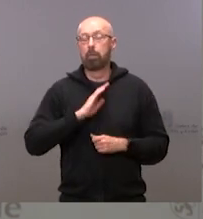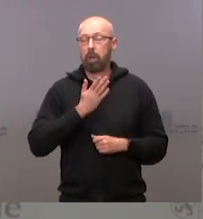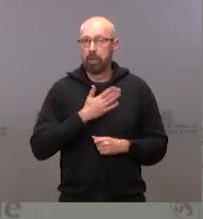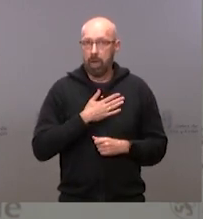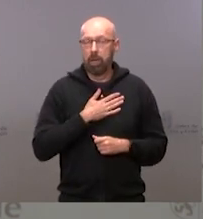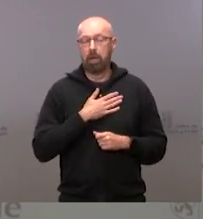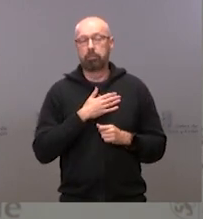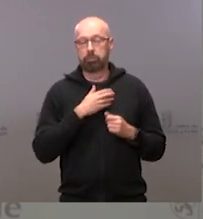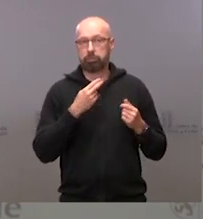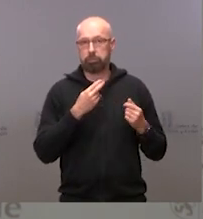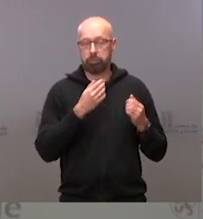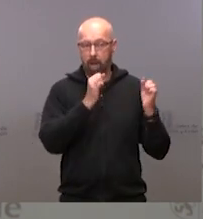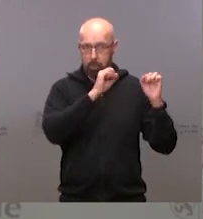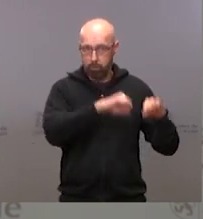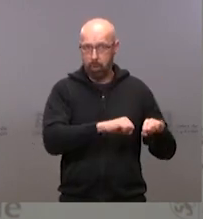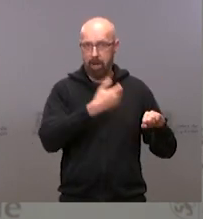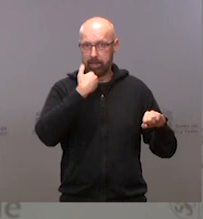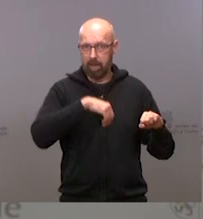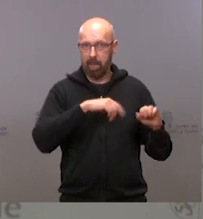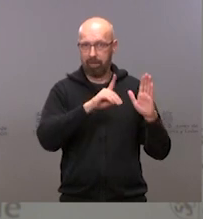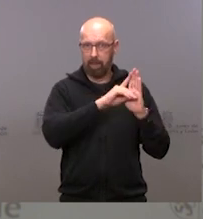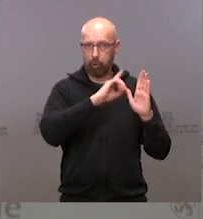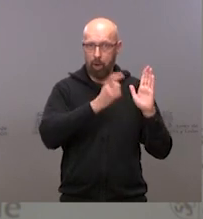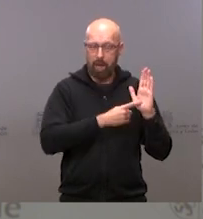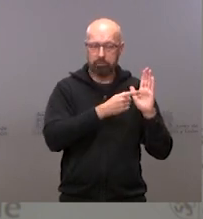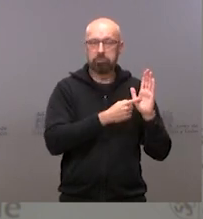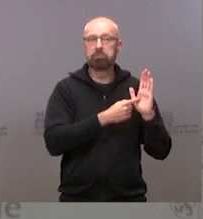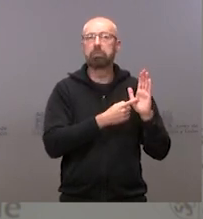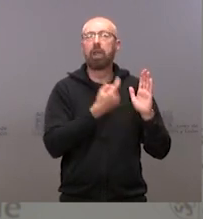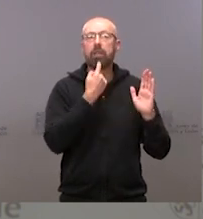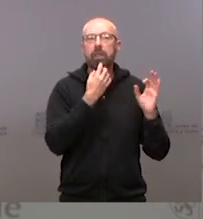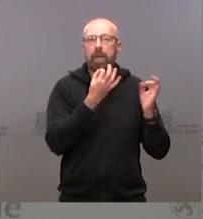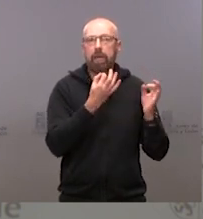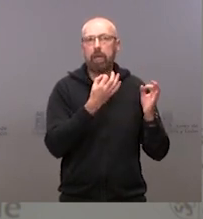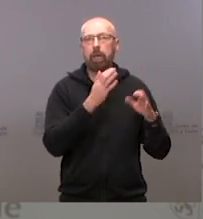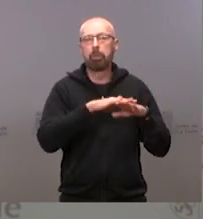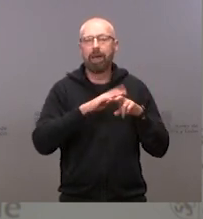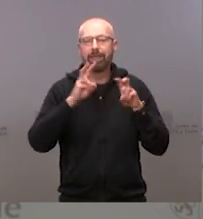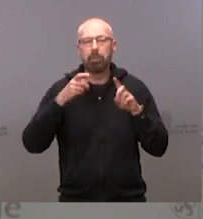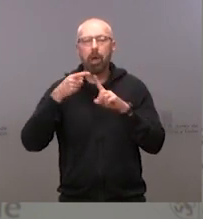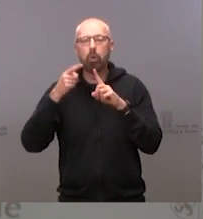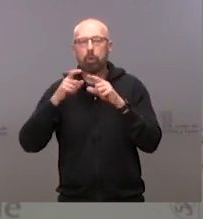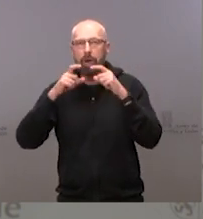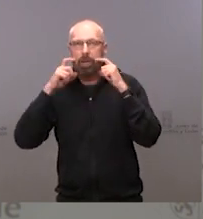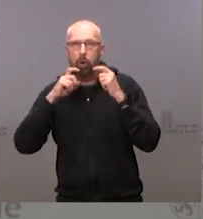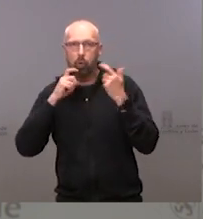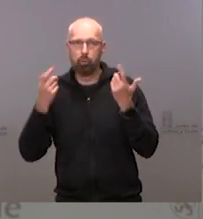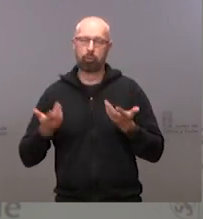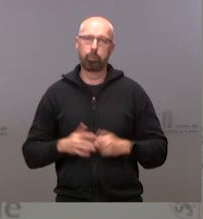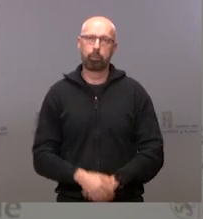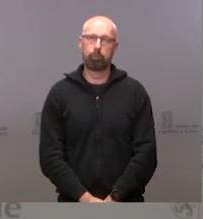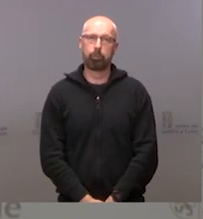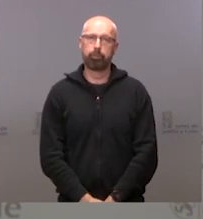tenemos que esperar a la aprobación de ese decreto ley a ver qué es lo que dice respecto de la utilización de las mascarillas en exteriores